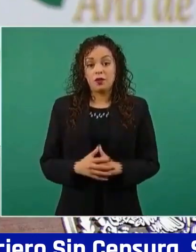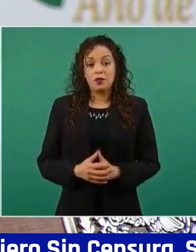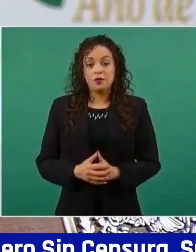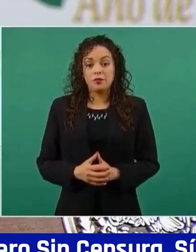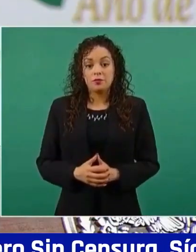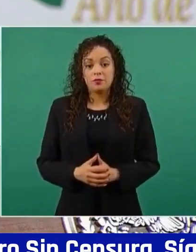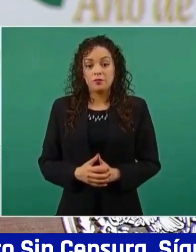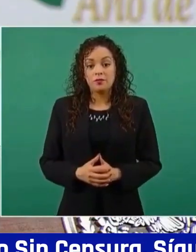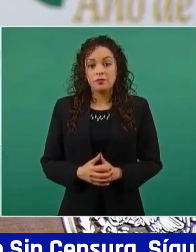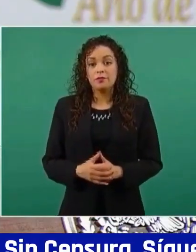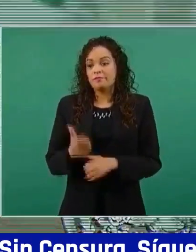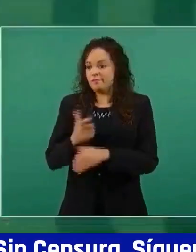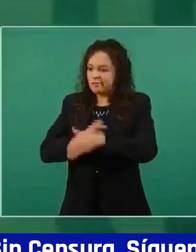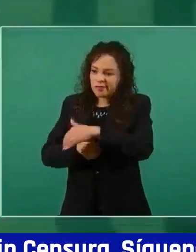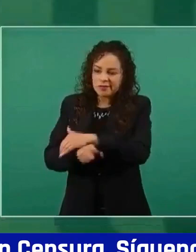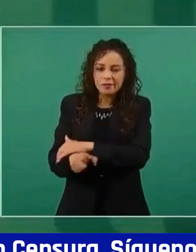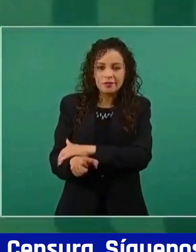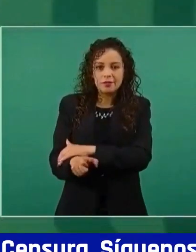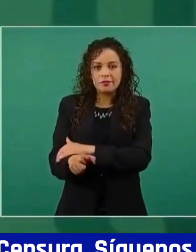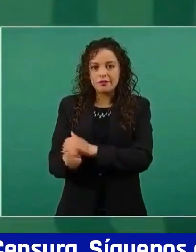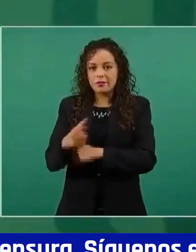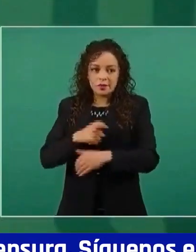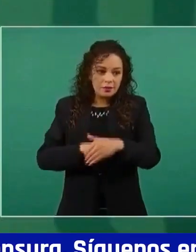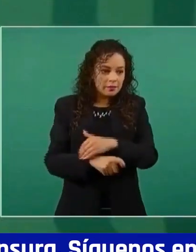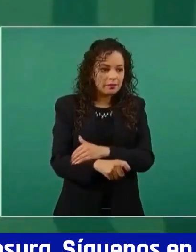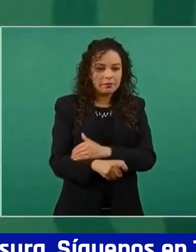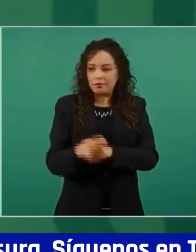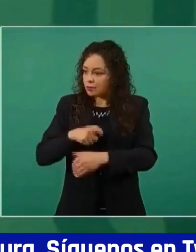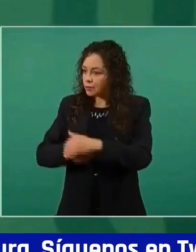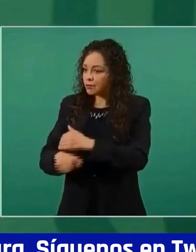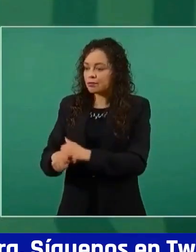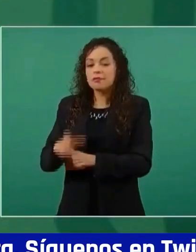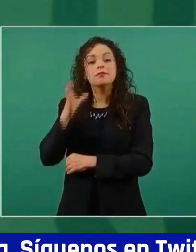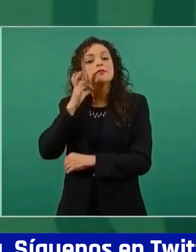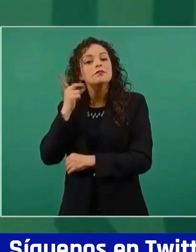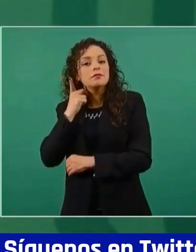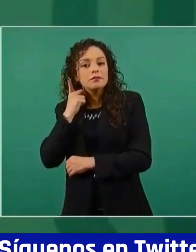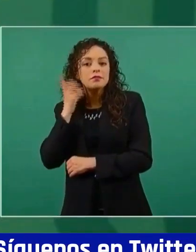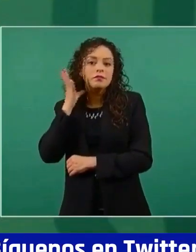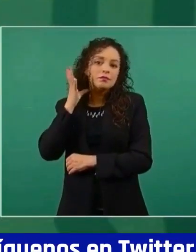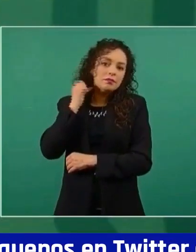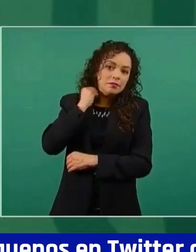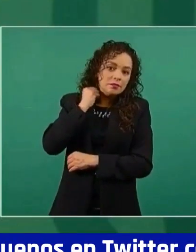para sobornar a legisladores,